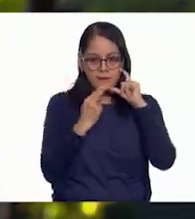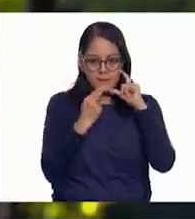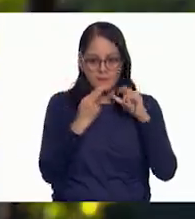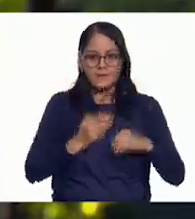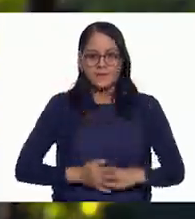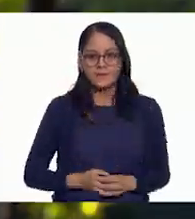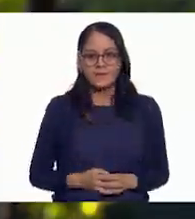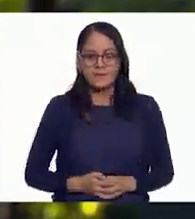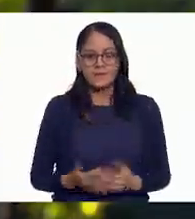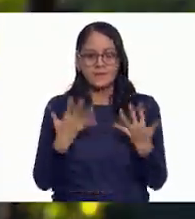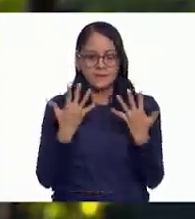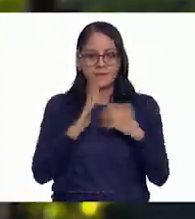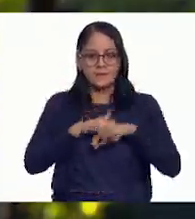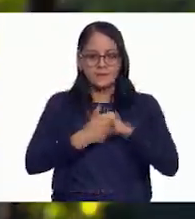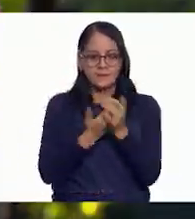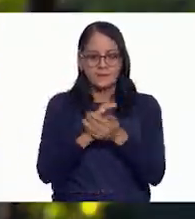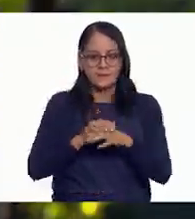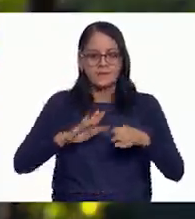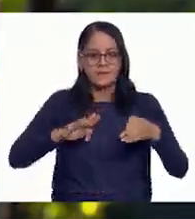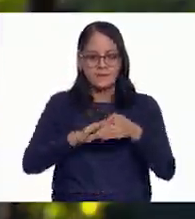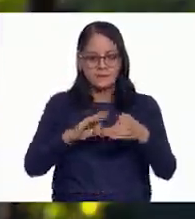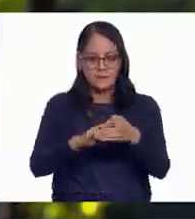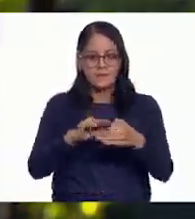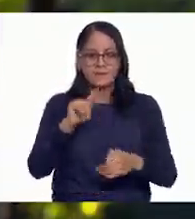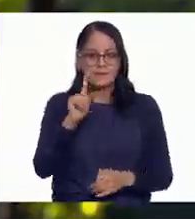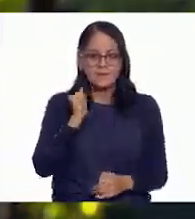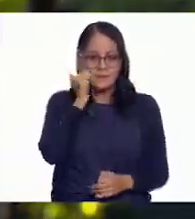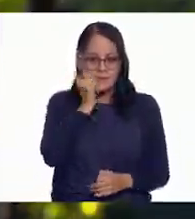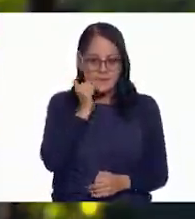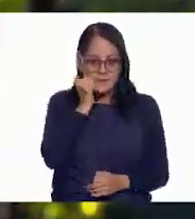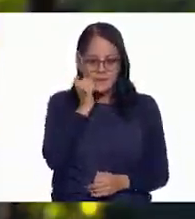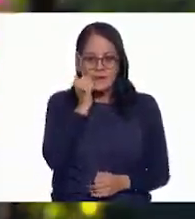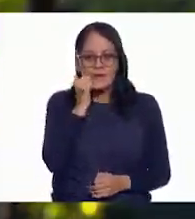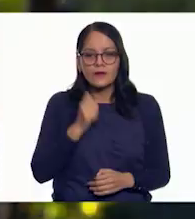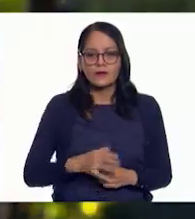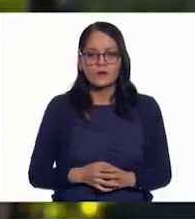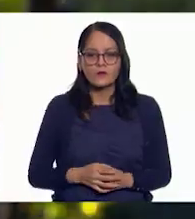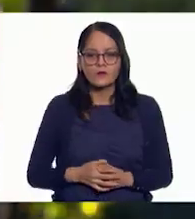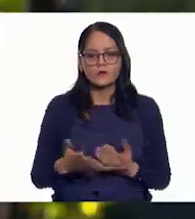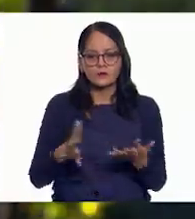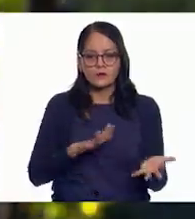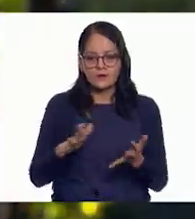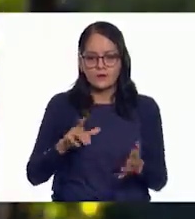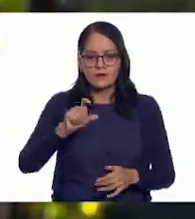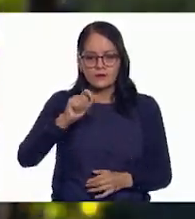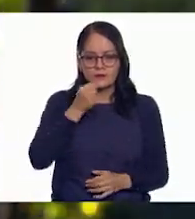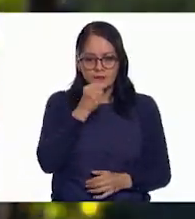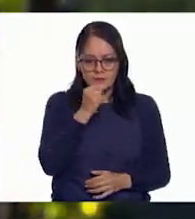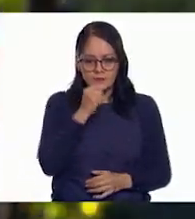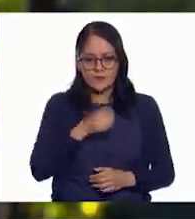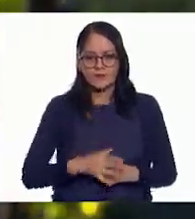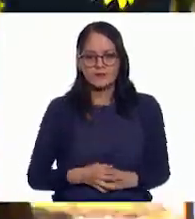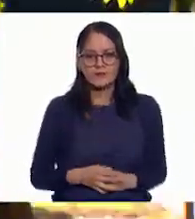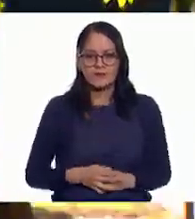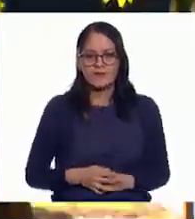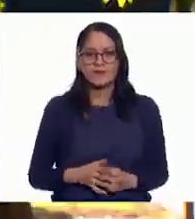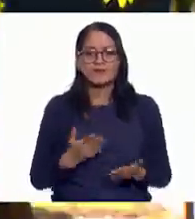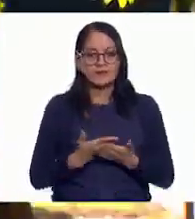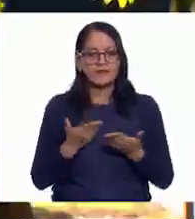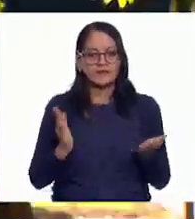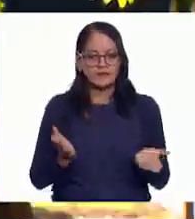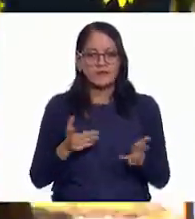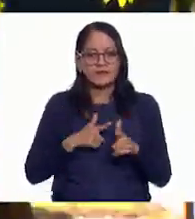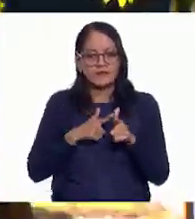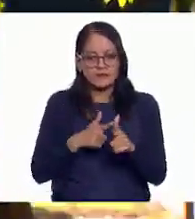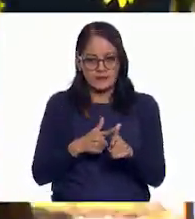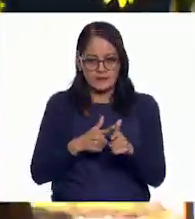cubrebocas. Lava tus manos frecuentemente con agua y con jabón por lo menos durante 20 segundos. Ahora